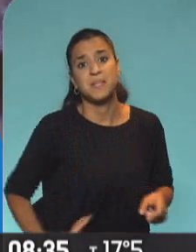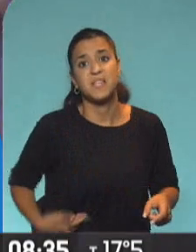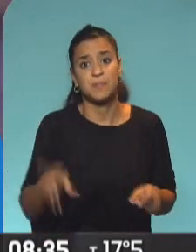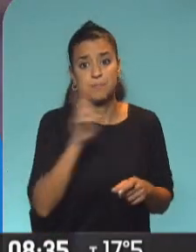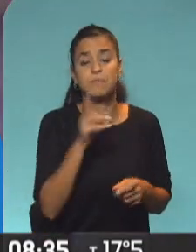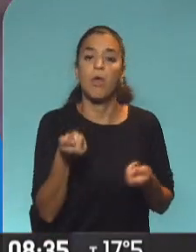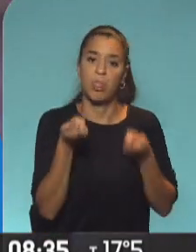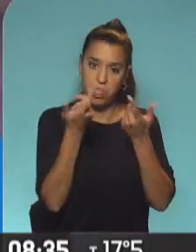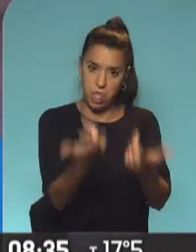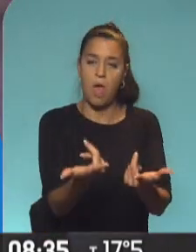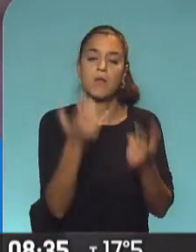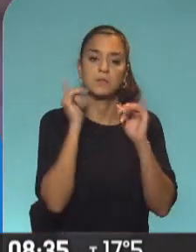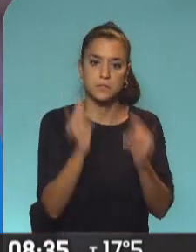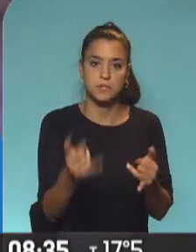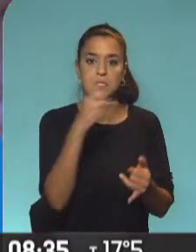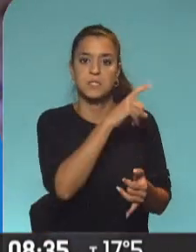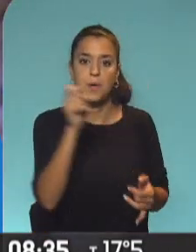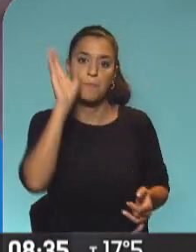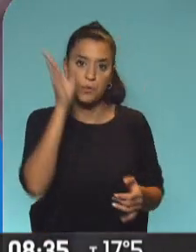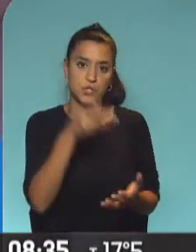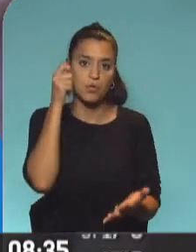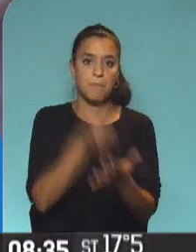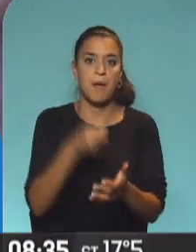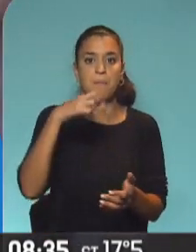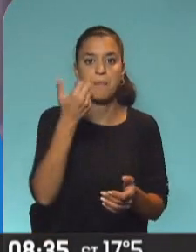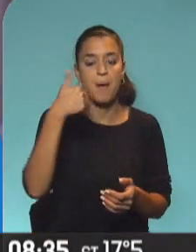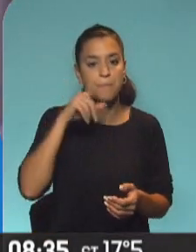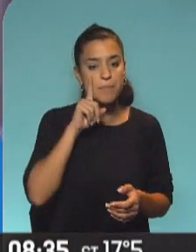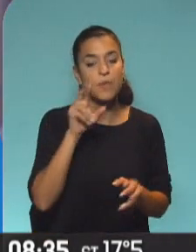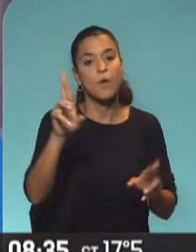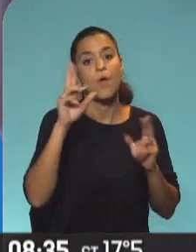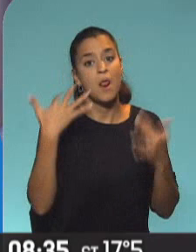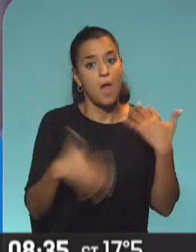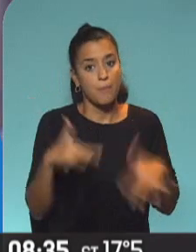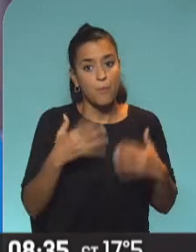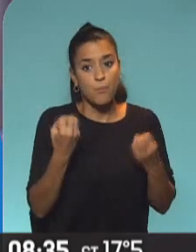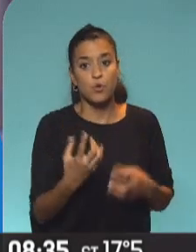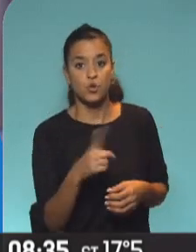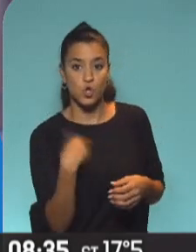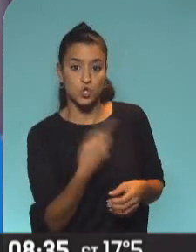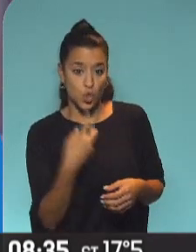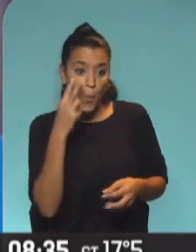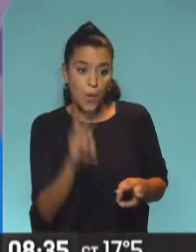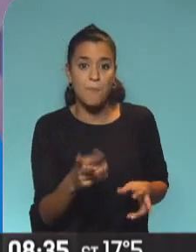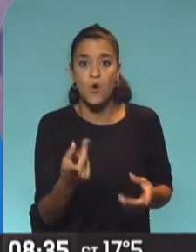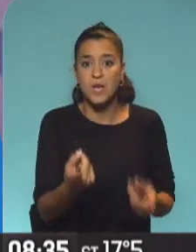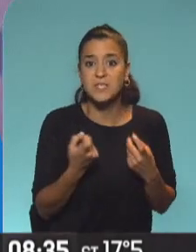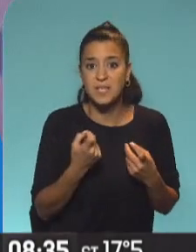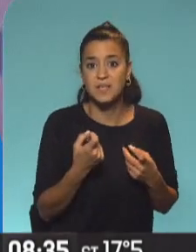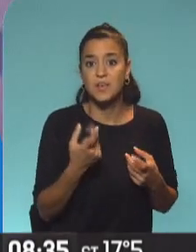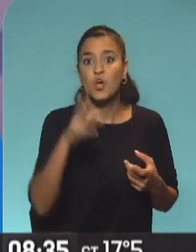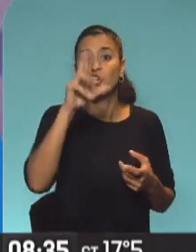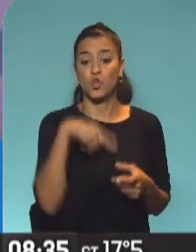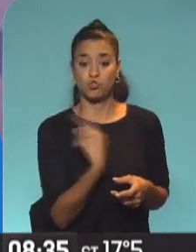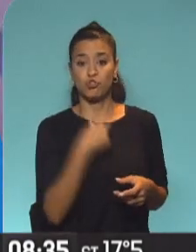era devolverle ese 100% de cobertura, así que esperemos que lo haga cuanto antes, porque nosotros vemos la necesidad, a nosotros nos toca el rol de